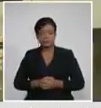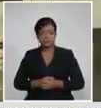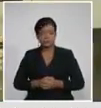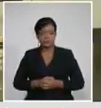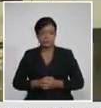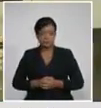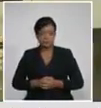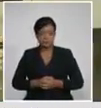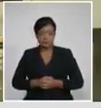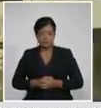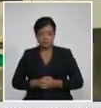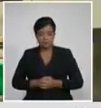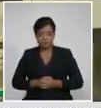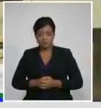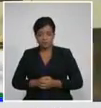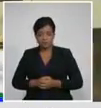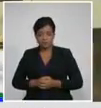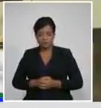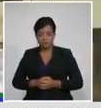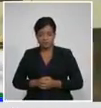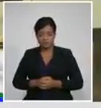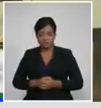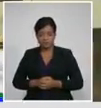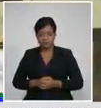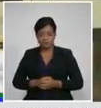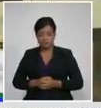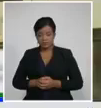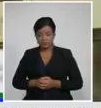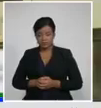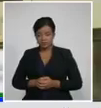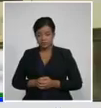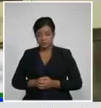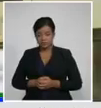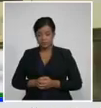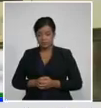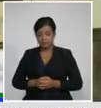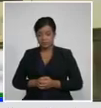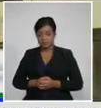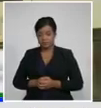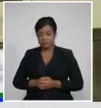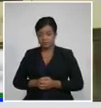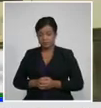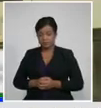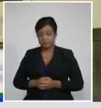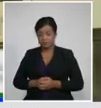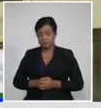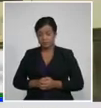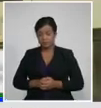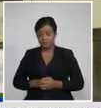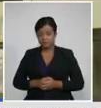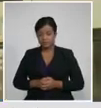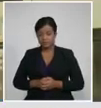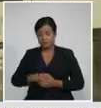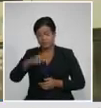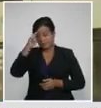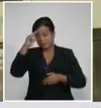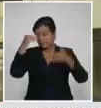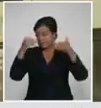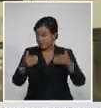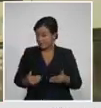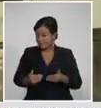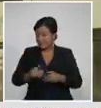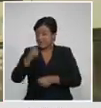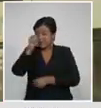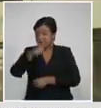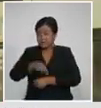Saludos. En el centro médico ambulatorio perteneciente al Hospital Carlos Manuel de Céspedes de la ciudad de Bayamo, se prevé recibir a más